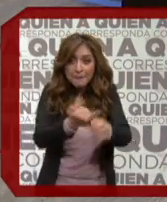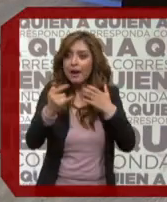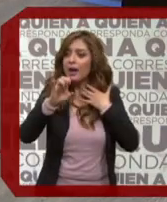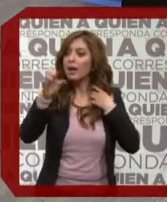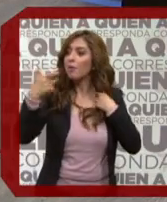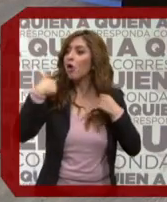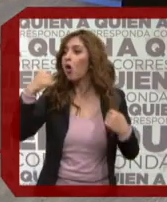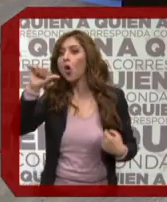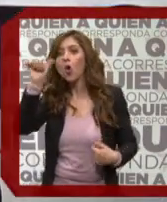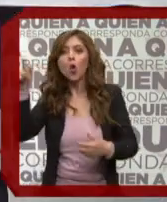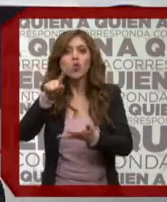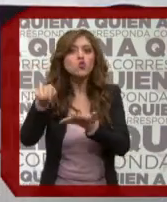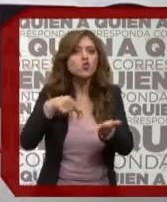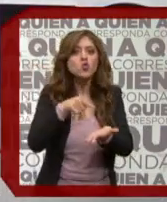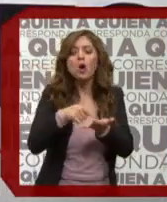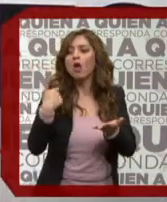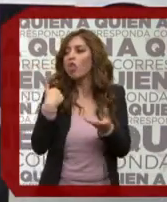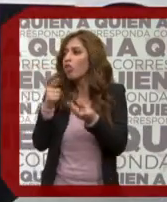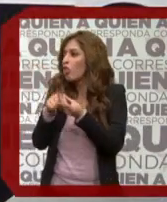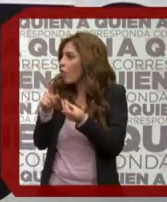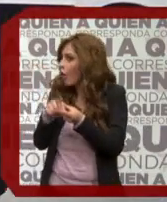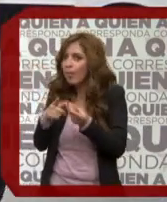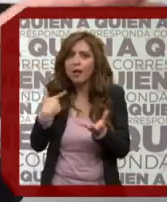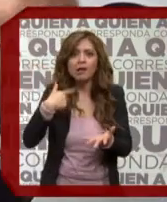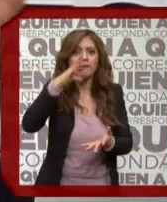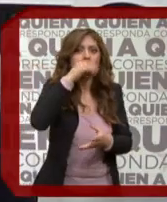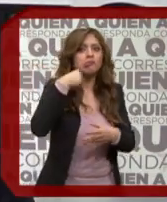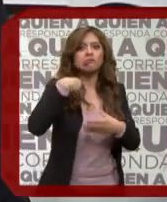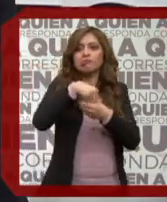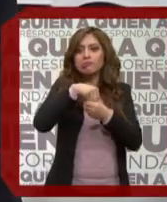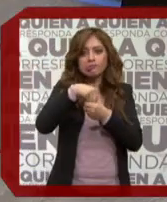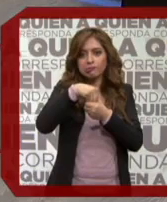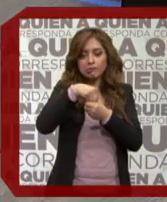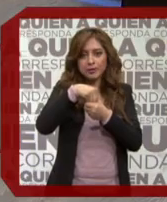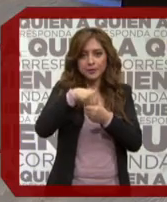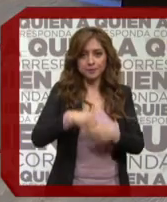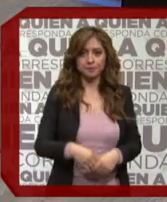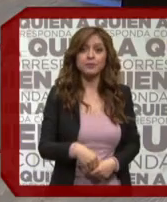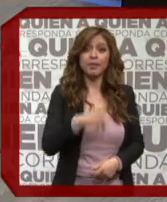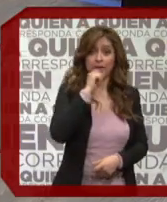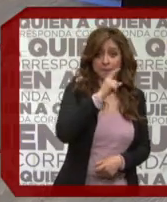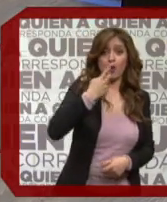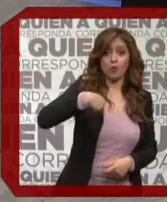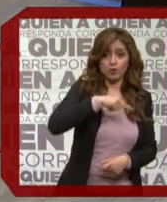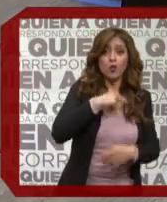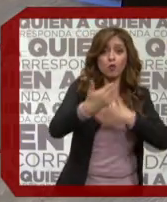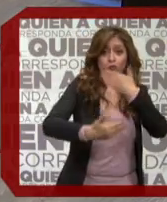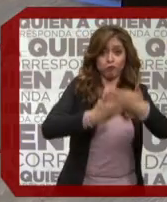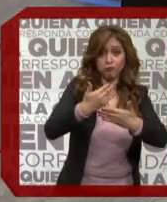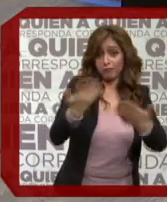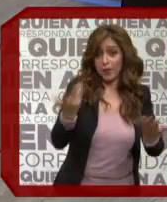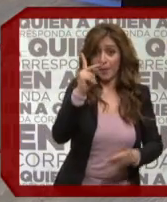fuera del Oye, pero ¿dónde los vas a acomodar al rato? Pues ya nos van a caber así. Sí, pues. Y además somos prolíferos.